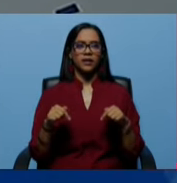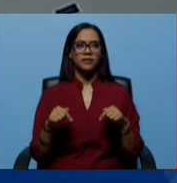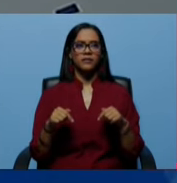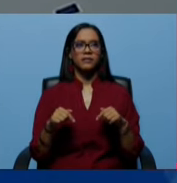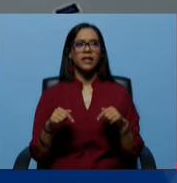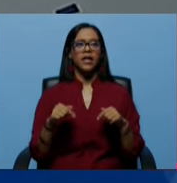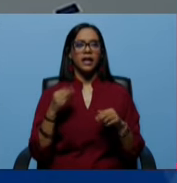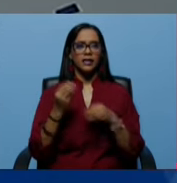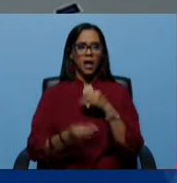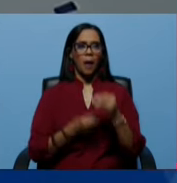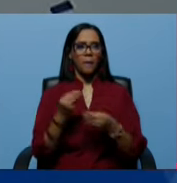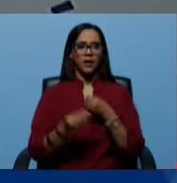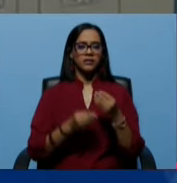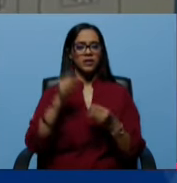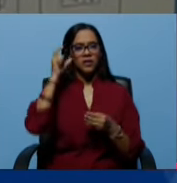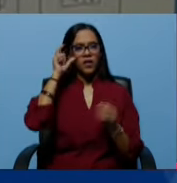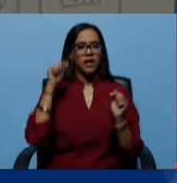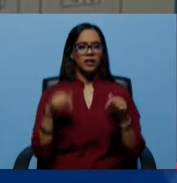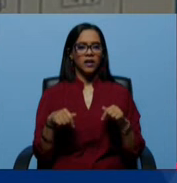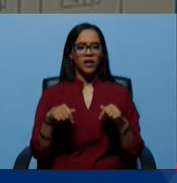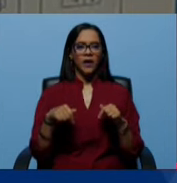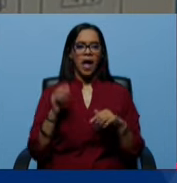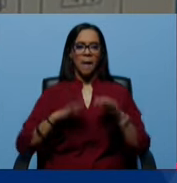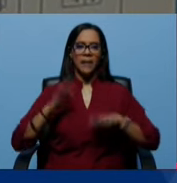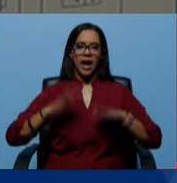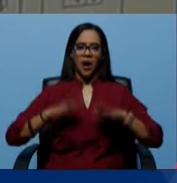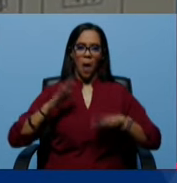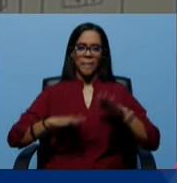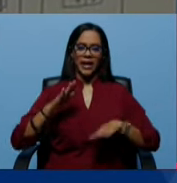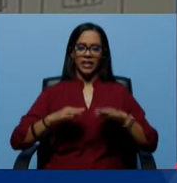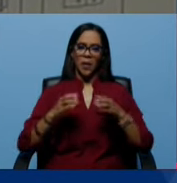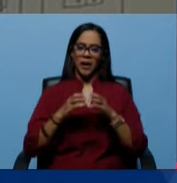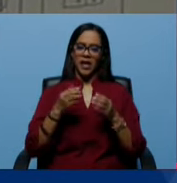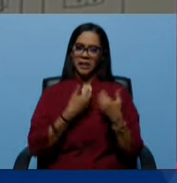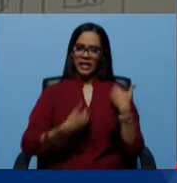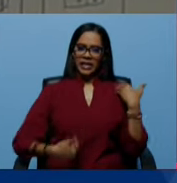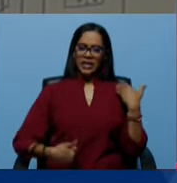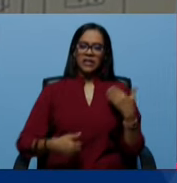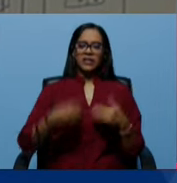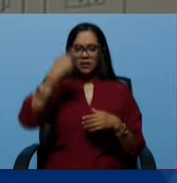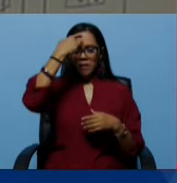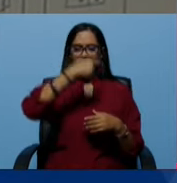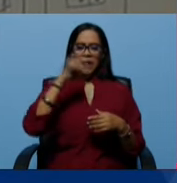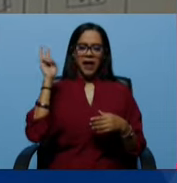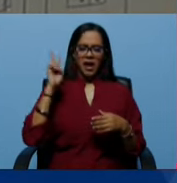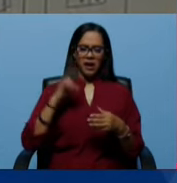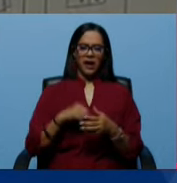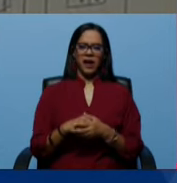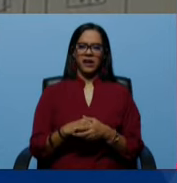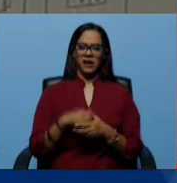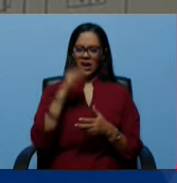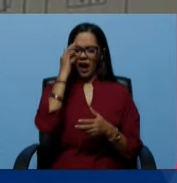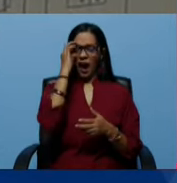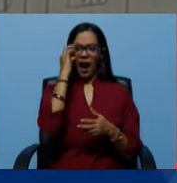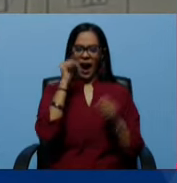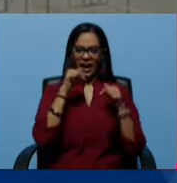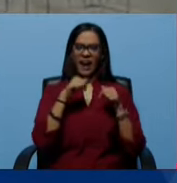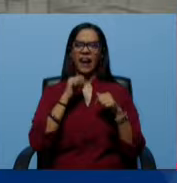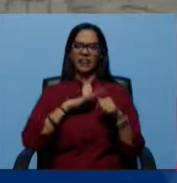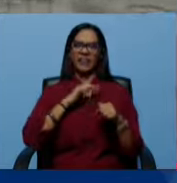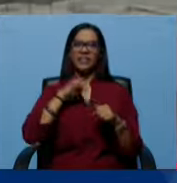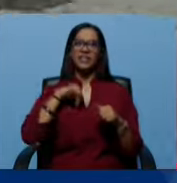que estamos formando el día de hoy acá en Barlovento, compañero presidente, pueblo venezolano. Aquí está